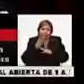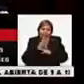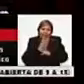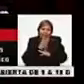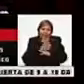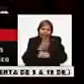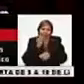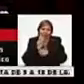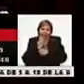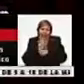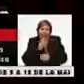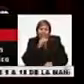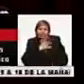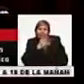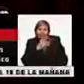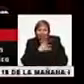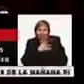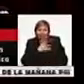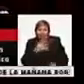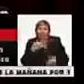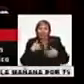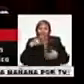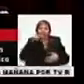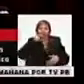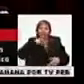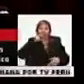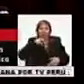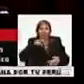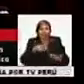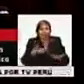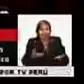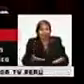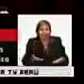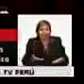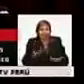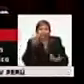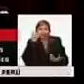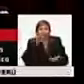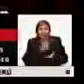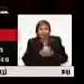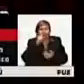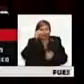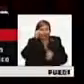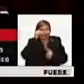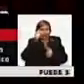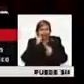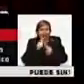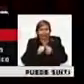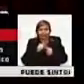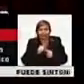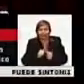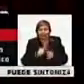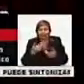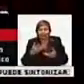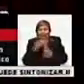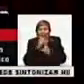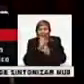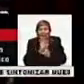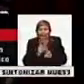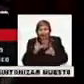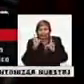esa conciencia que se necesitaba para retornar a la